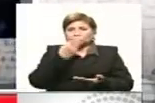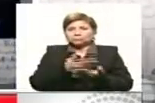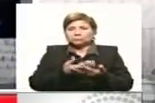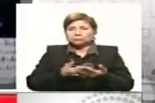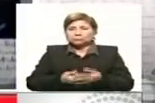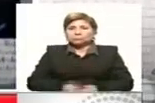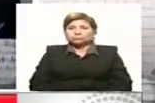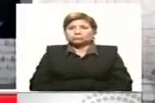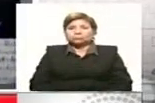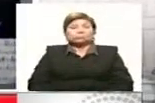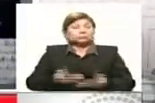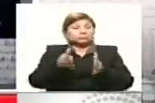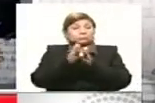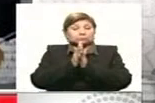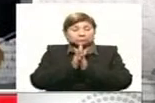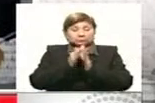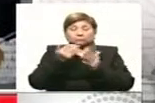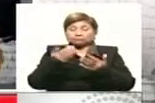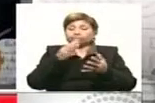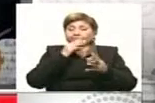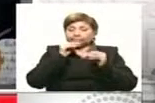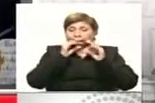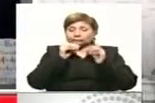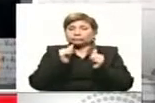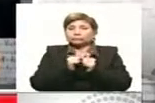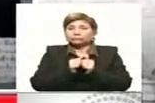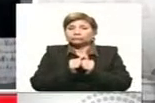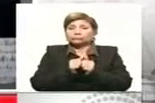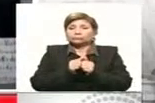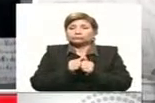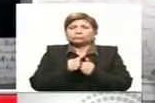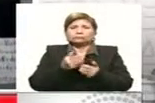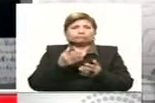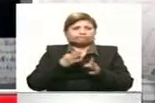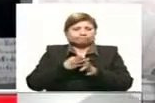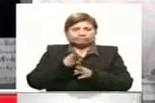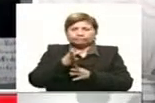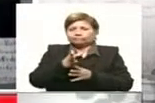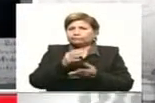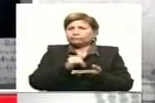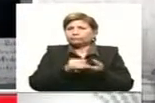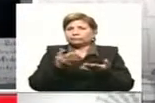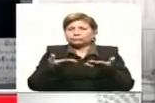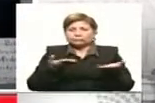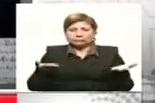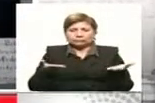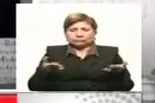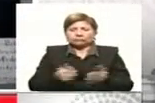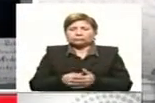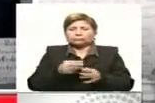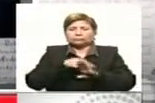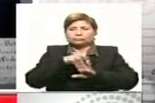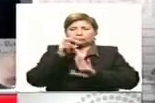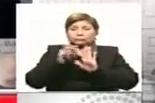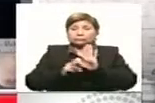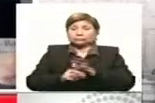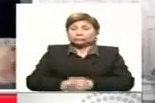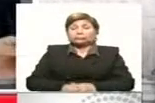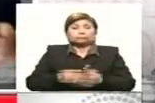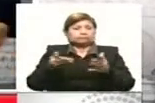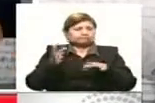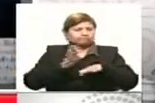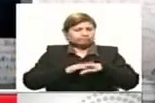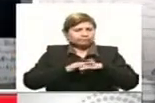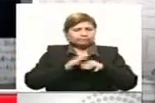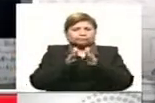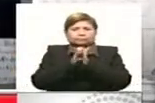en cuenta este pedido y conversar con el gobierno regional la viabilidad de la ejecución de este proyecto. Con respecto